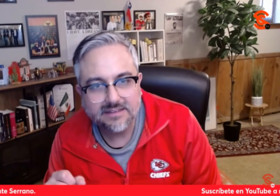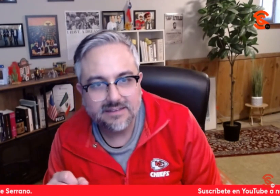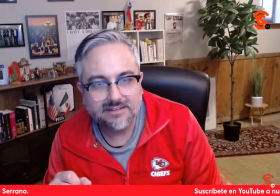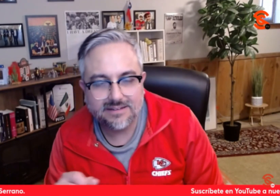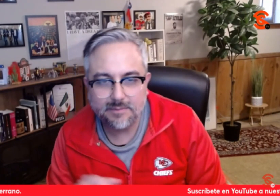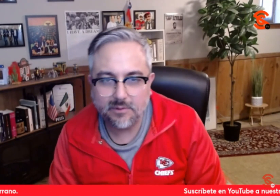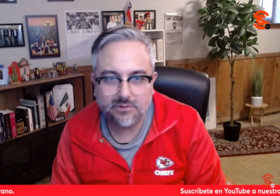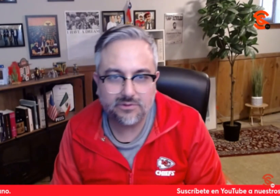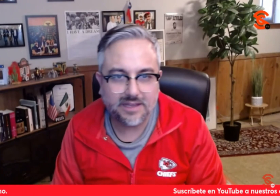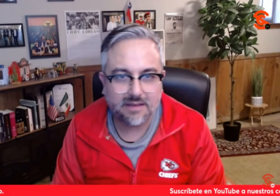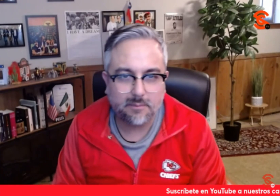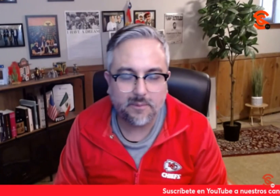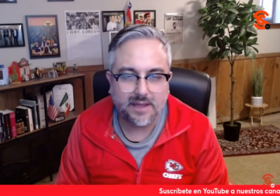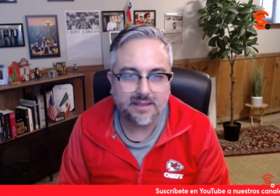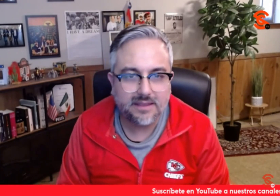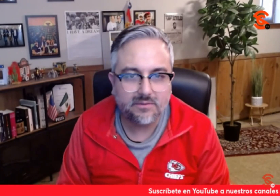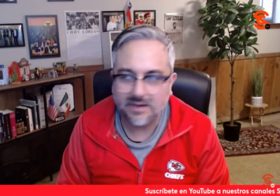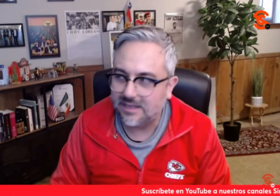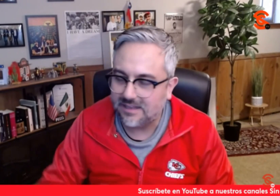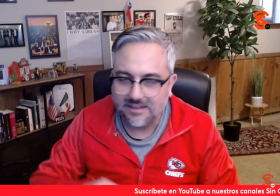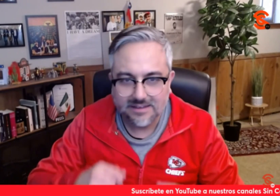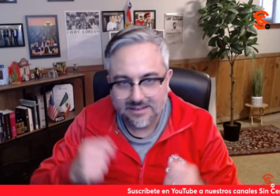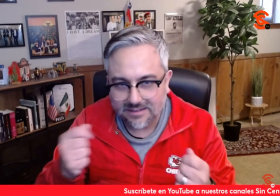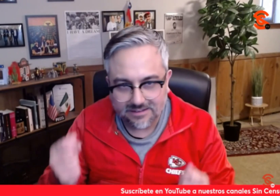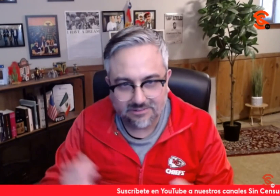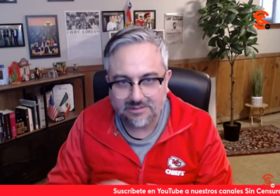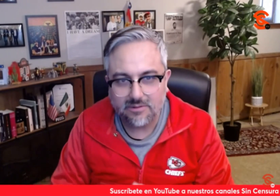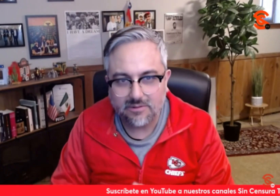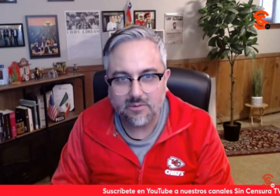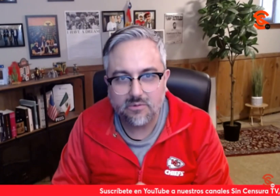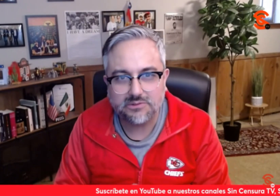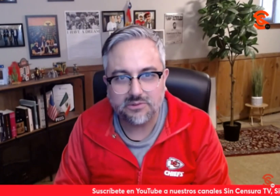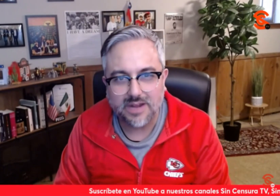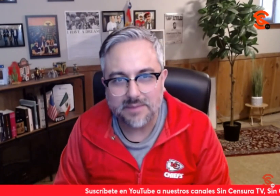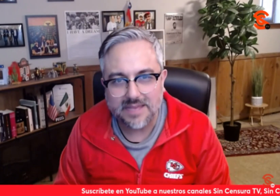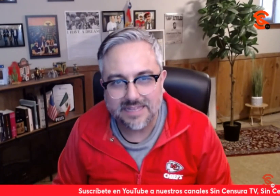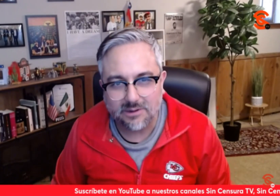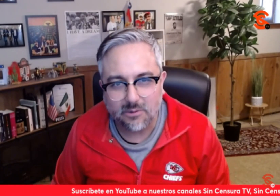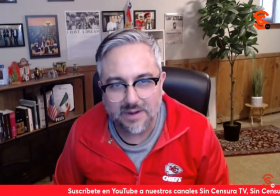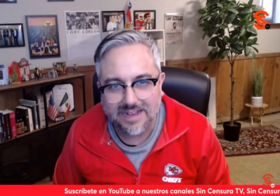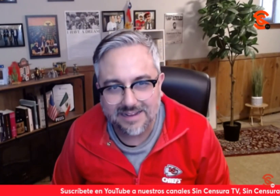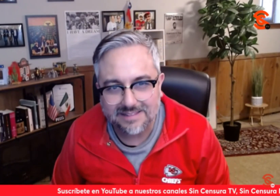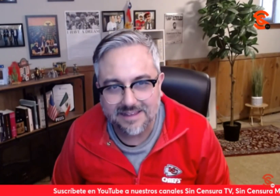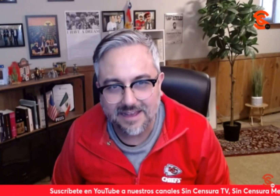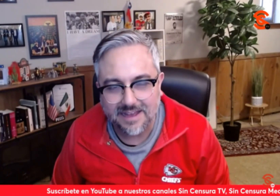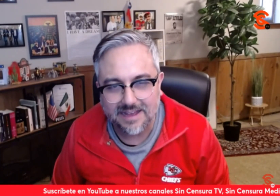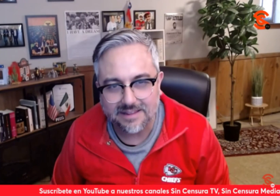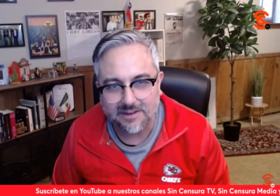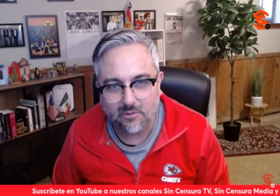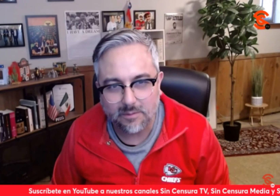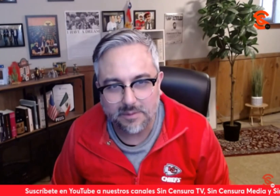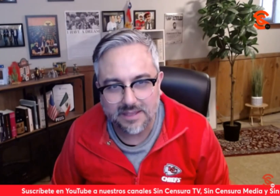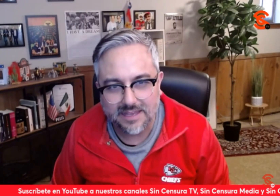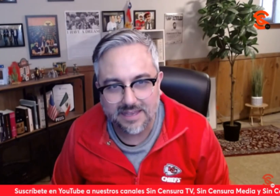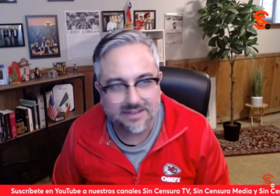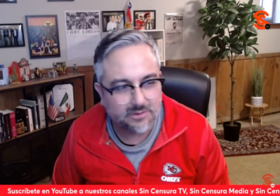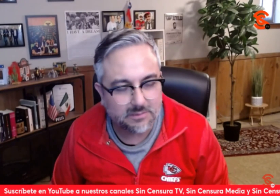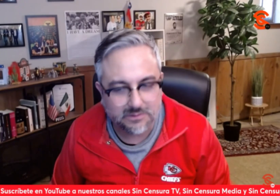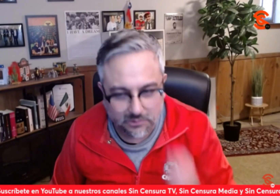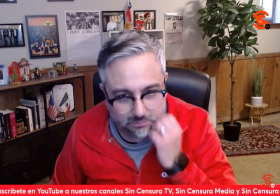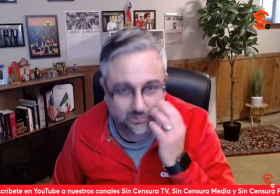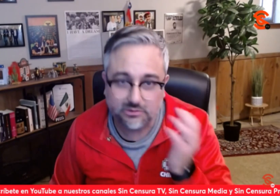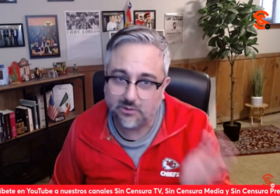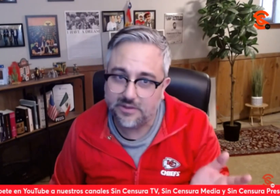ahora, si de pronto sacaba por ahí algún cuestionamiento, alguna crítica a Calderón o a Peña